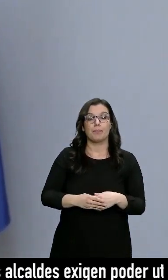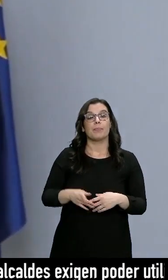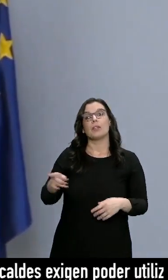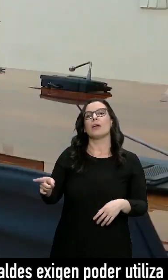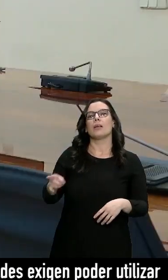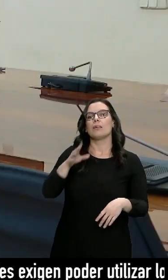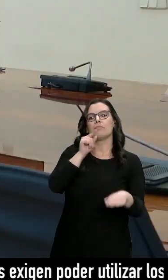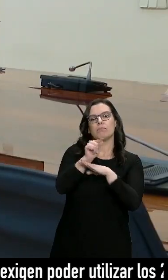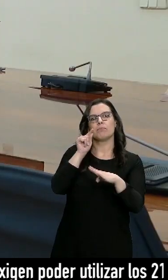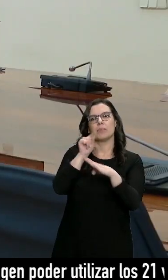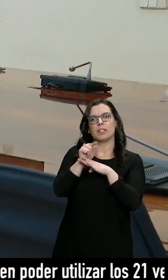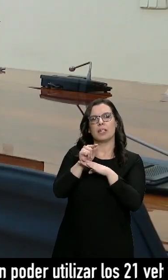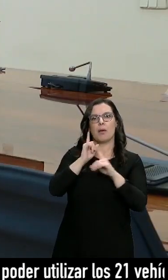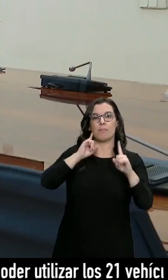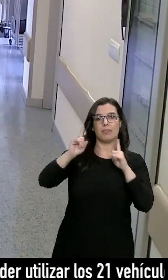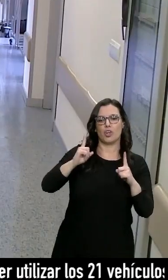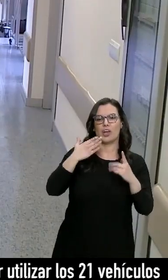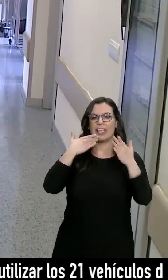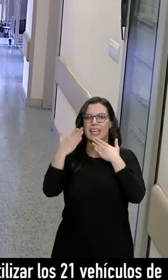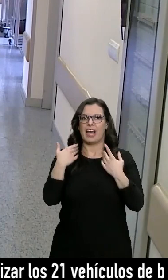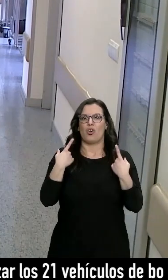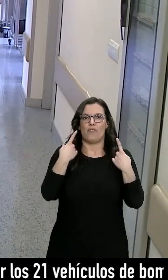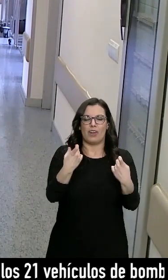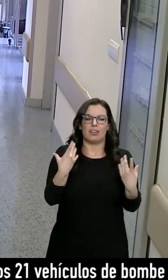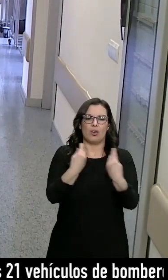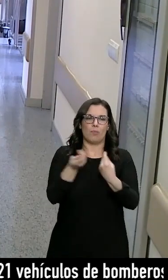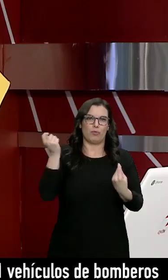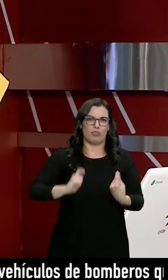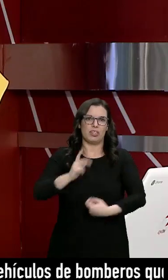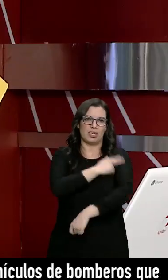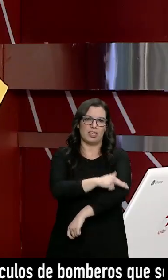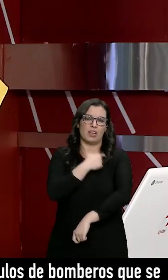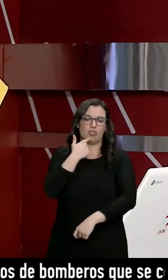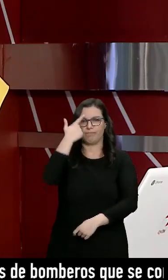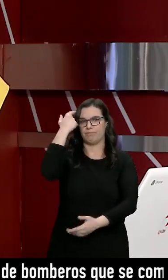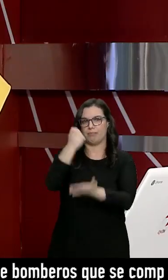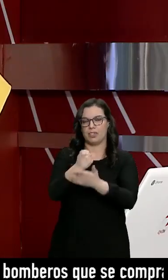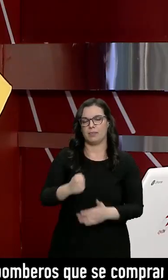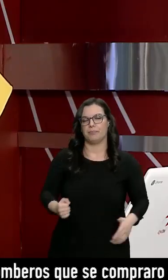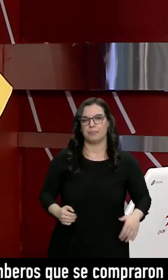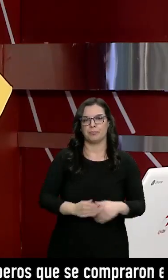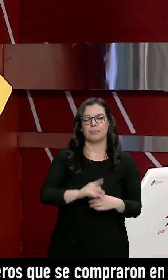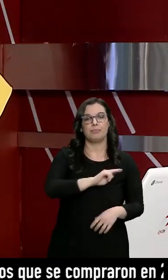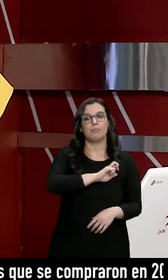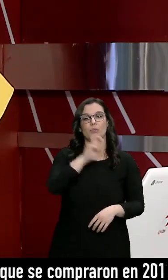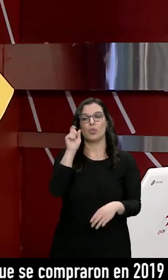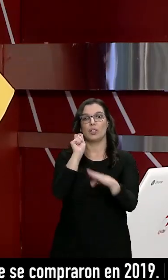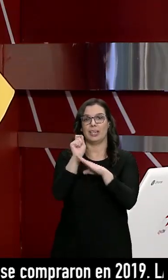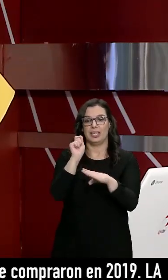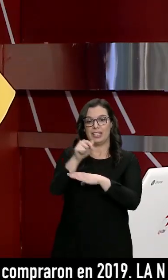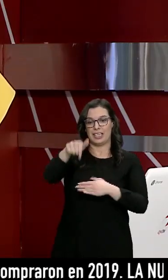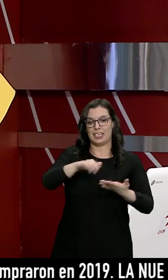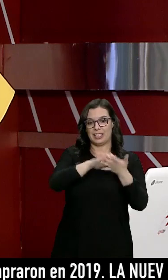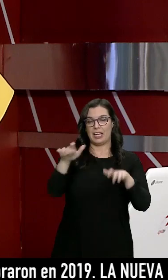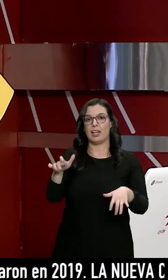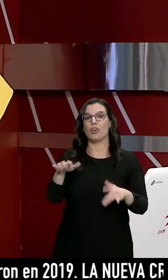va con las críticas de previsión y falta de diálogo con los sanitarios. Y otras críticas, la del líder de Podemos en Castilla y